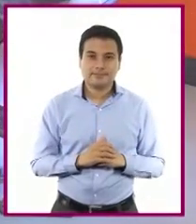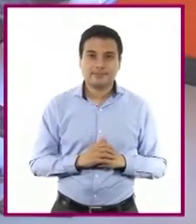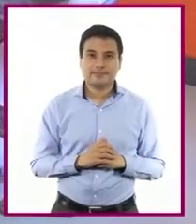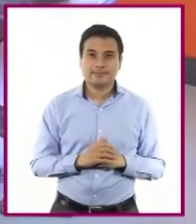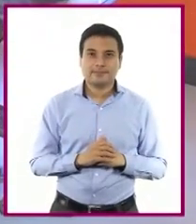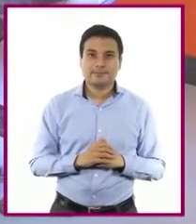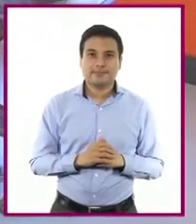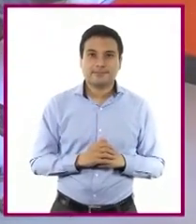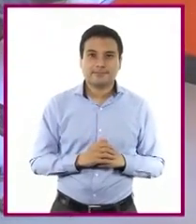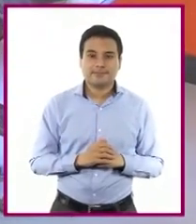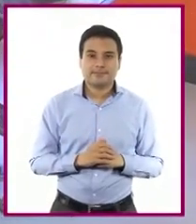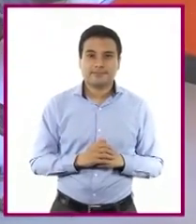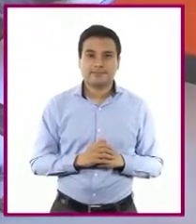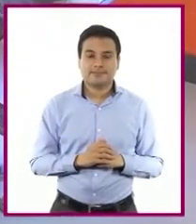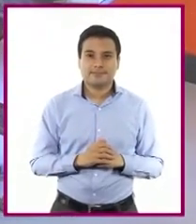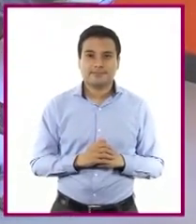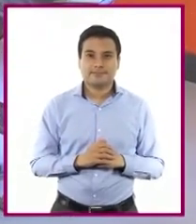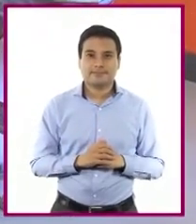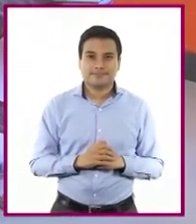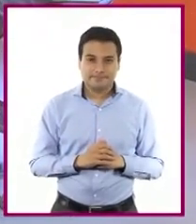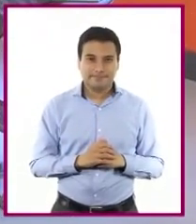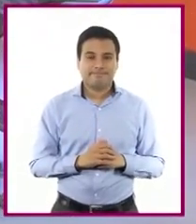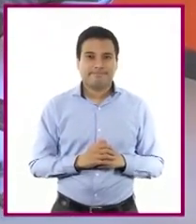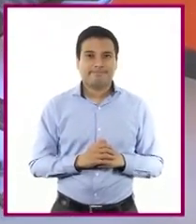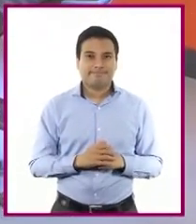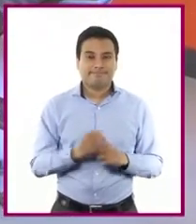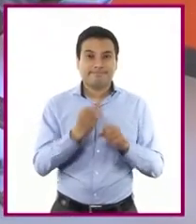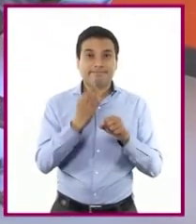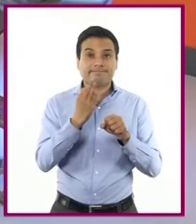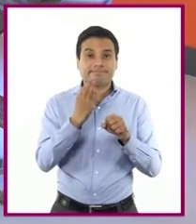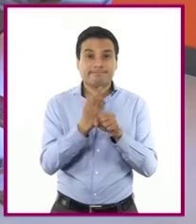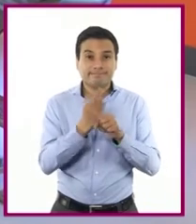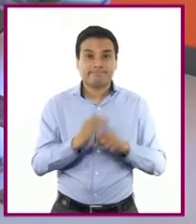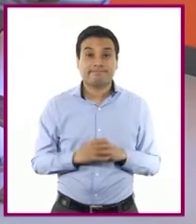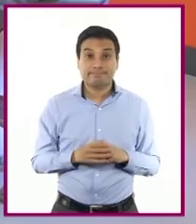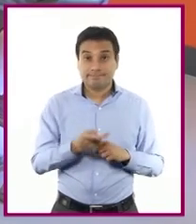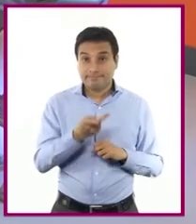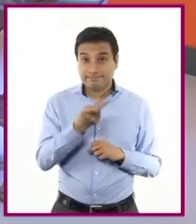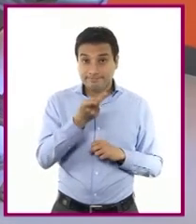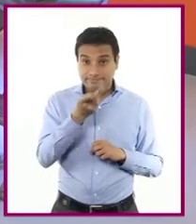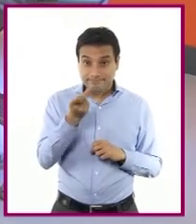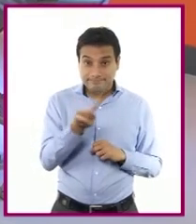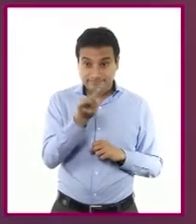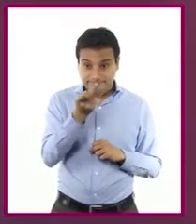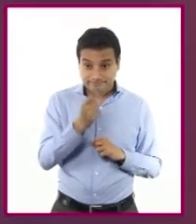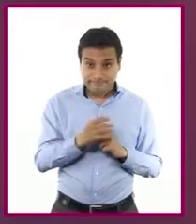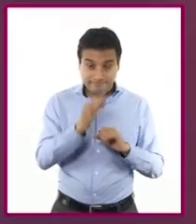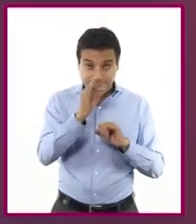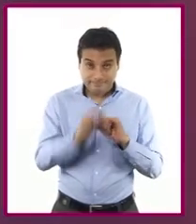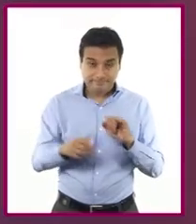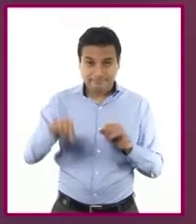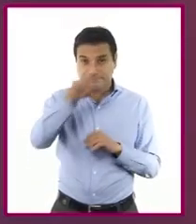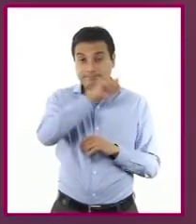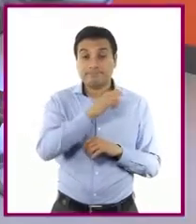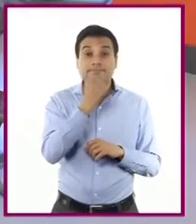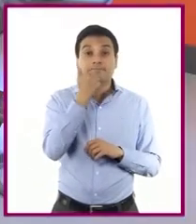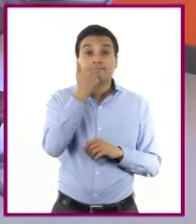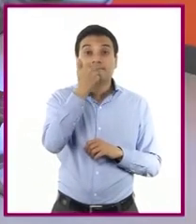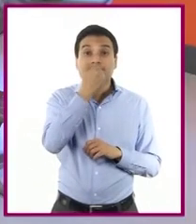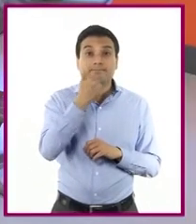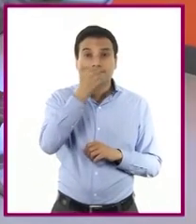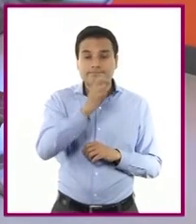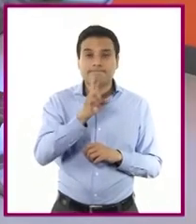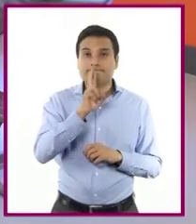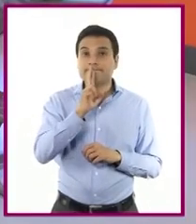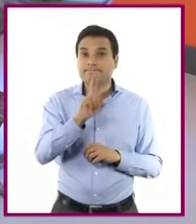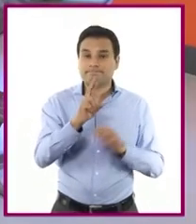Llegamos a la muerte súbita. En esta se hará una pregunta final y cada alumno irá destapando su